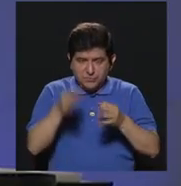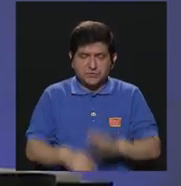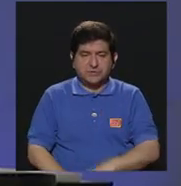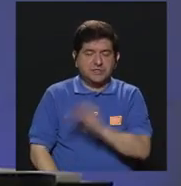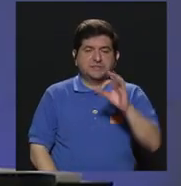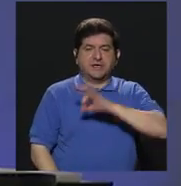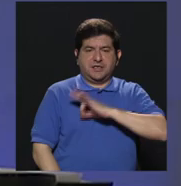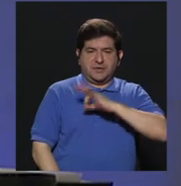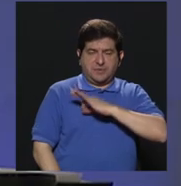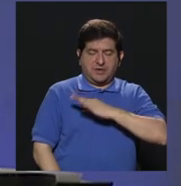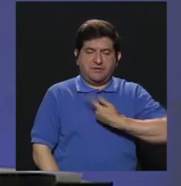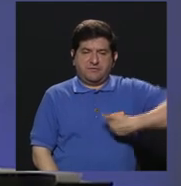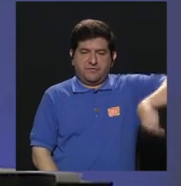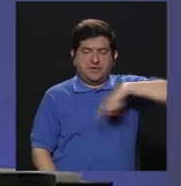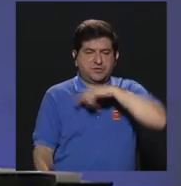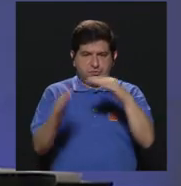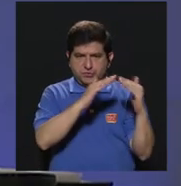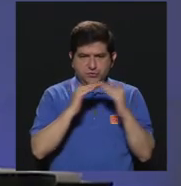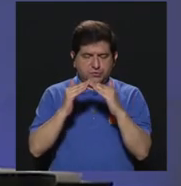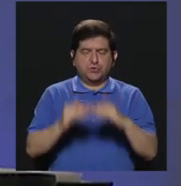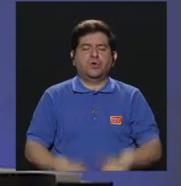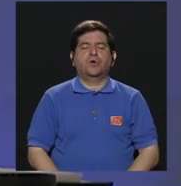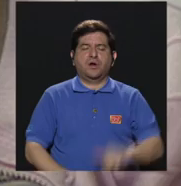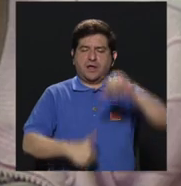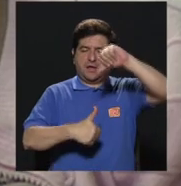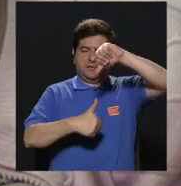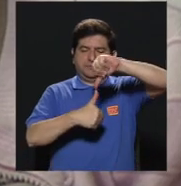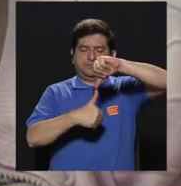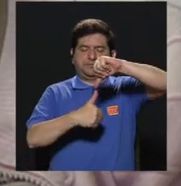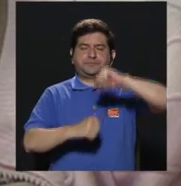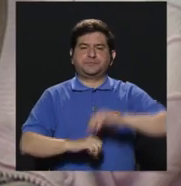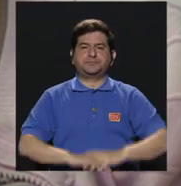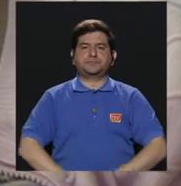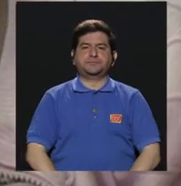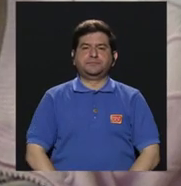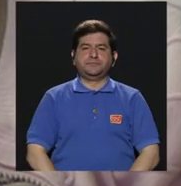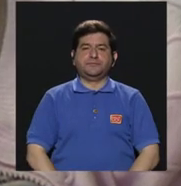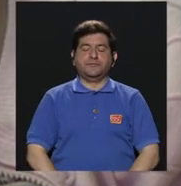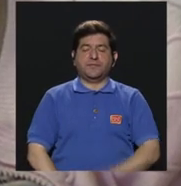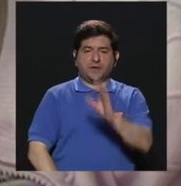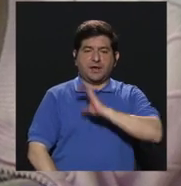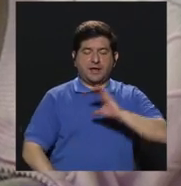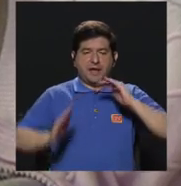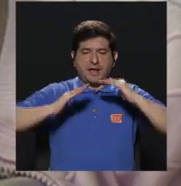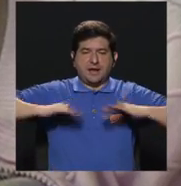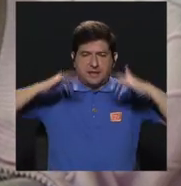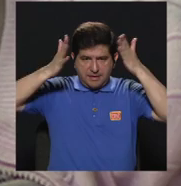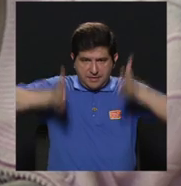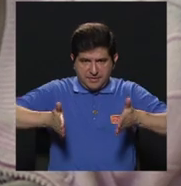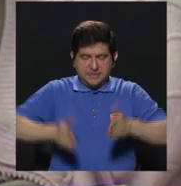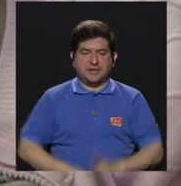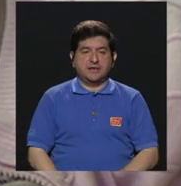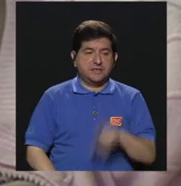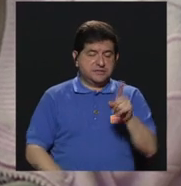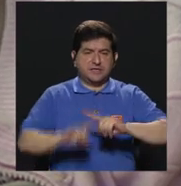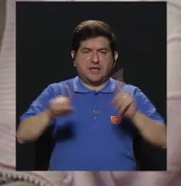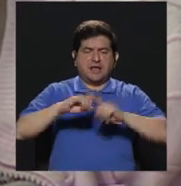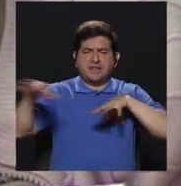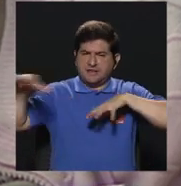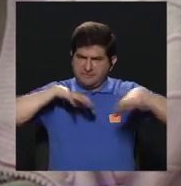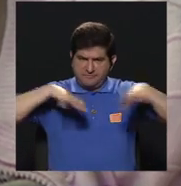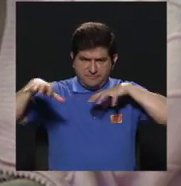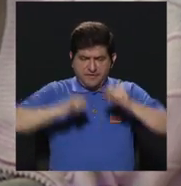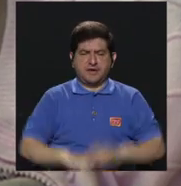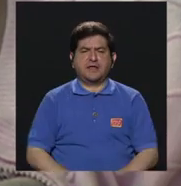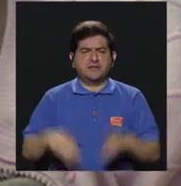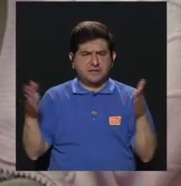y el bienestar para nuestros pueblos en América Central. En calidad de ambientalista, ha realizado diversas